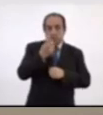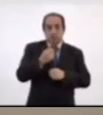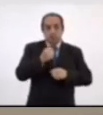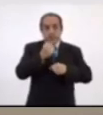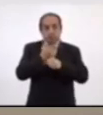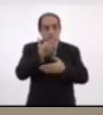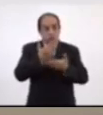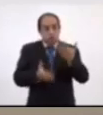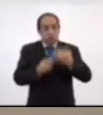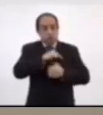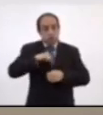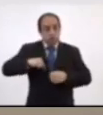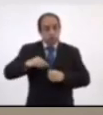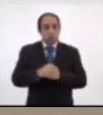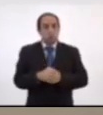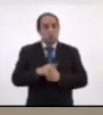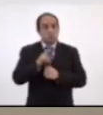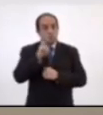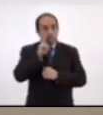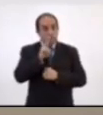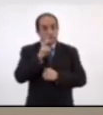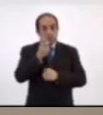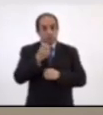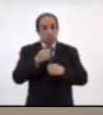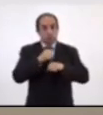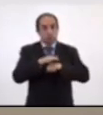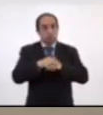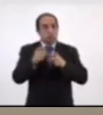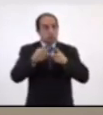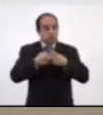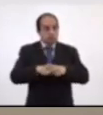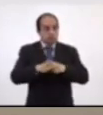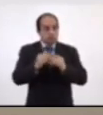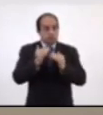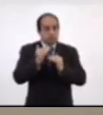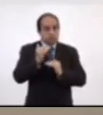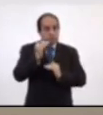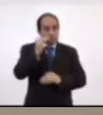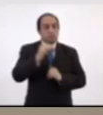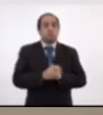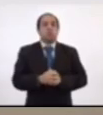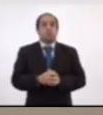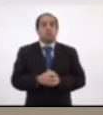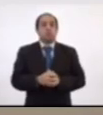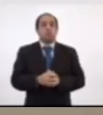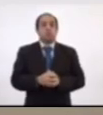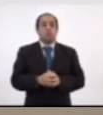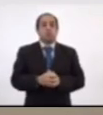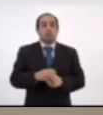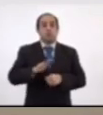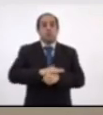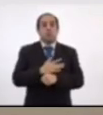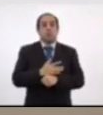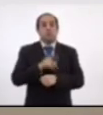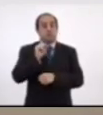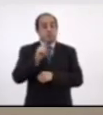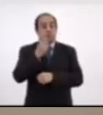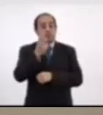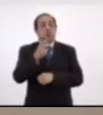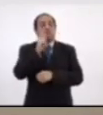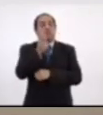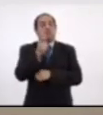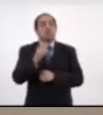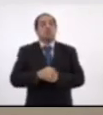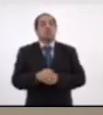indicador ahora para nosotros ver que estos números empiecen a crecer. Entre otras cosas, porque también esto significa que los